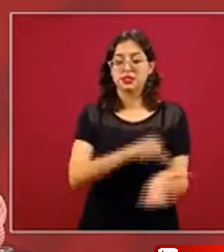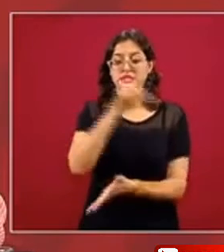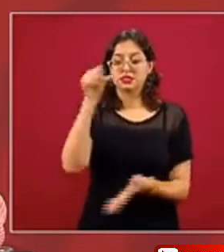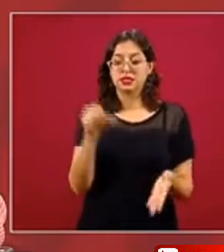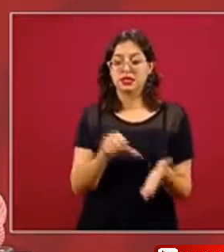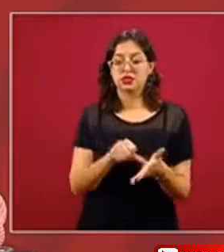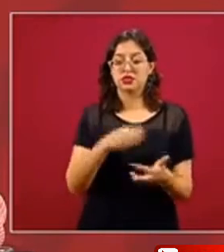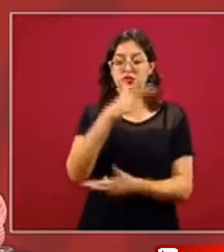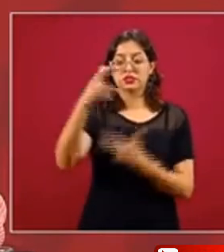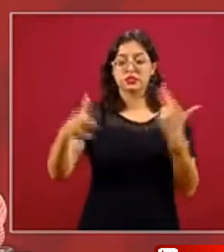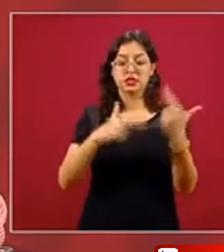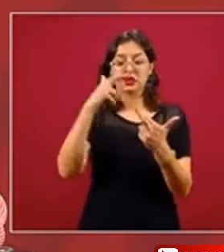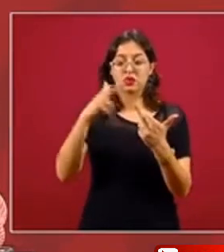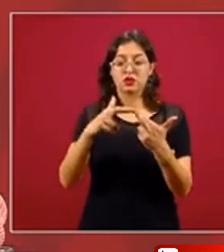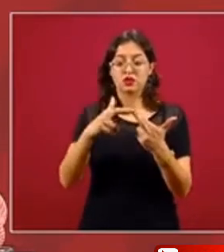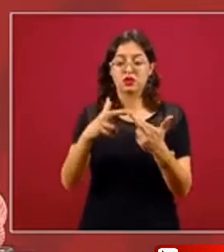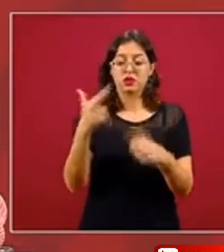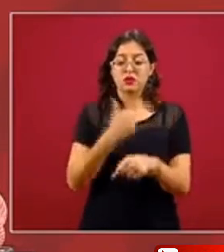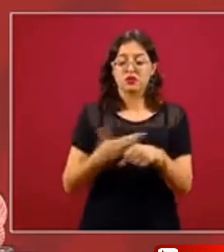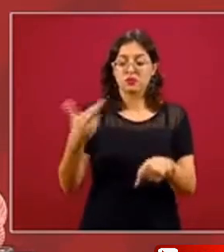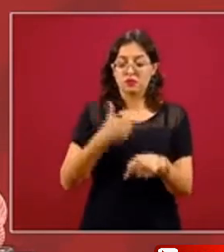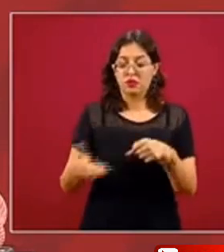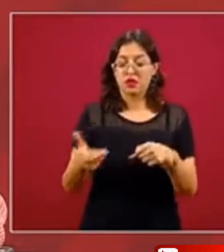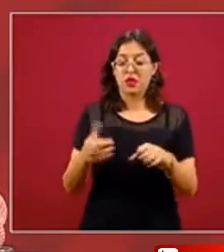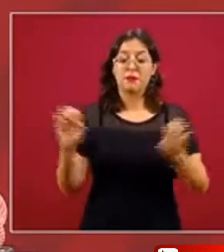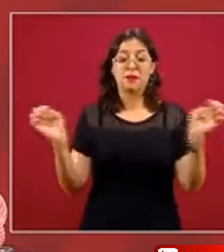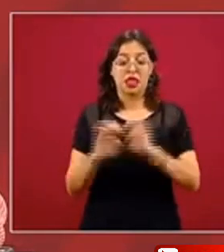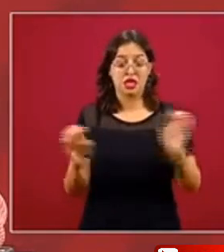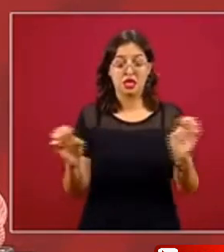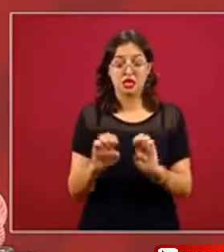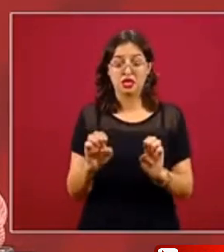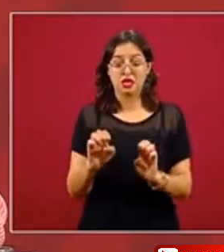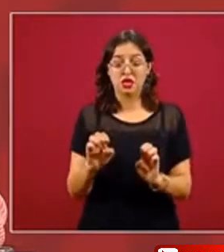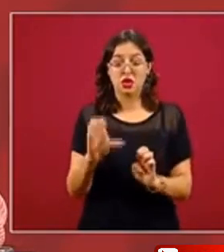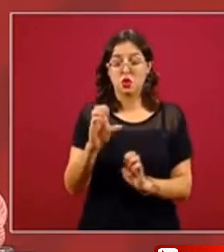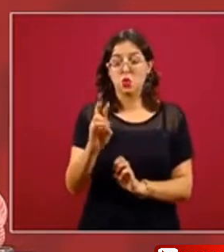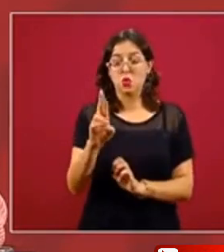centros regionales, centros reguladores de urgencias médicas, CRUM,